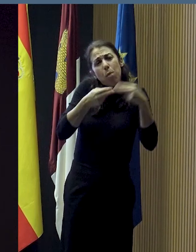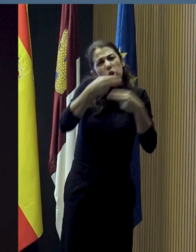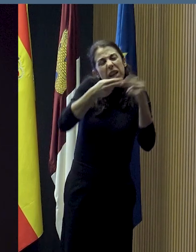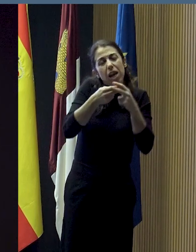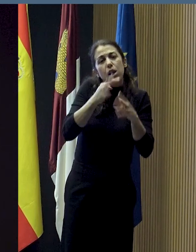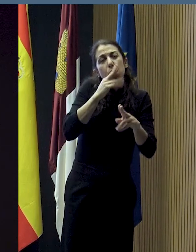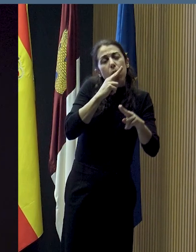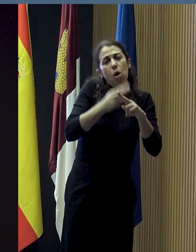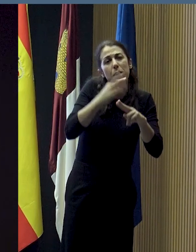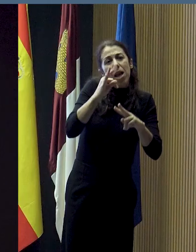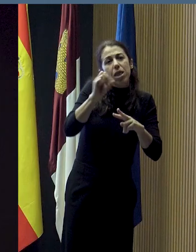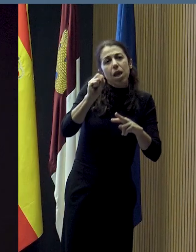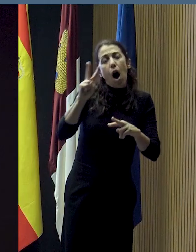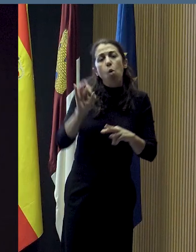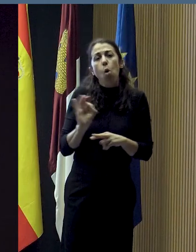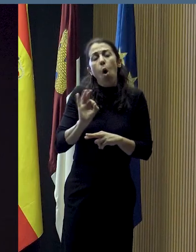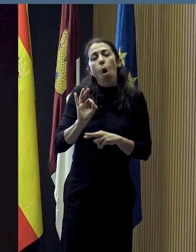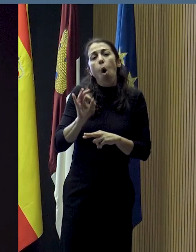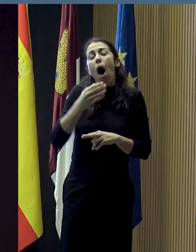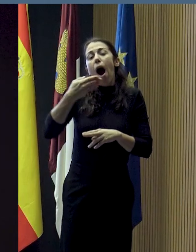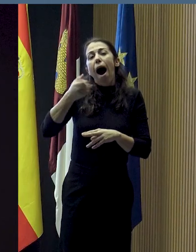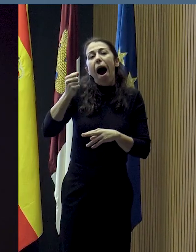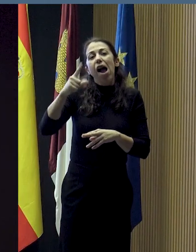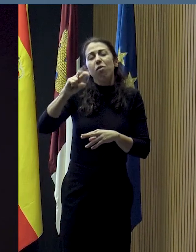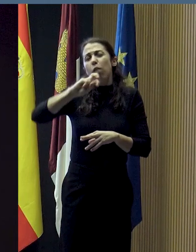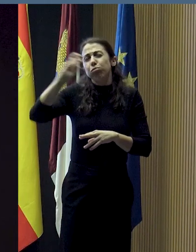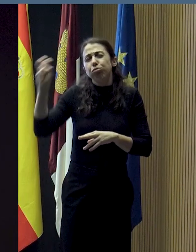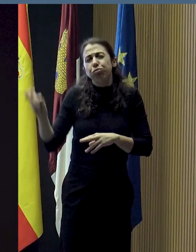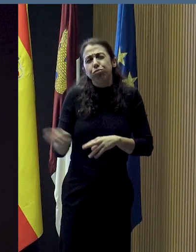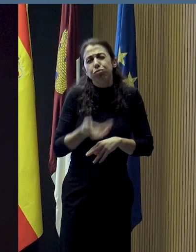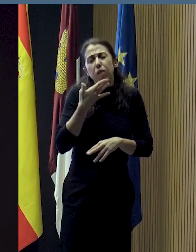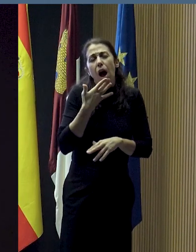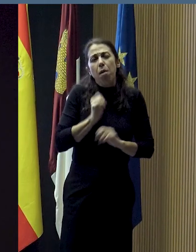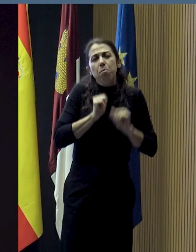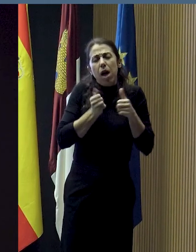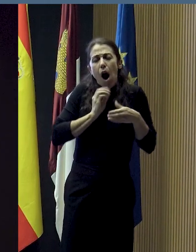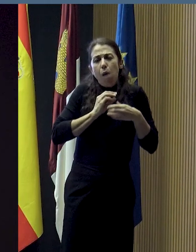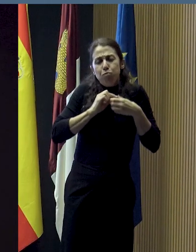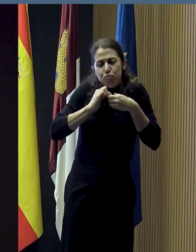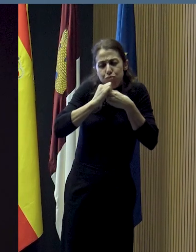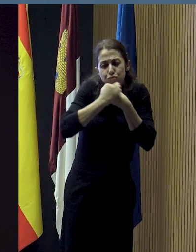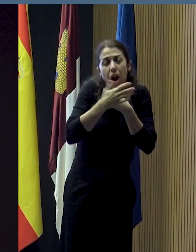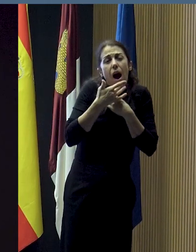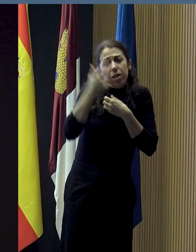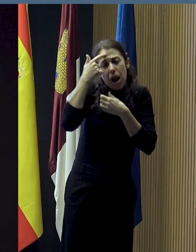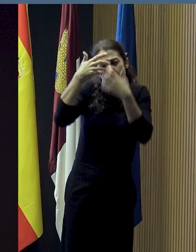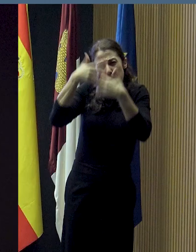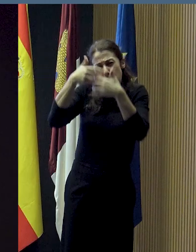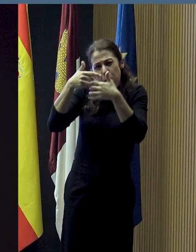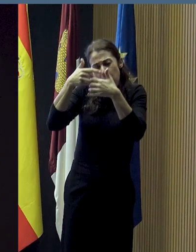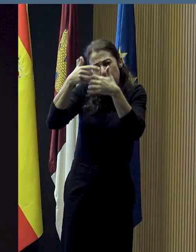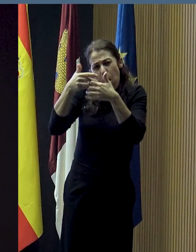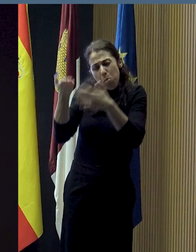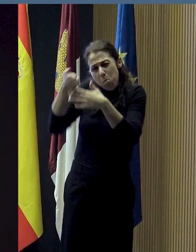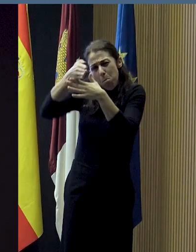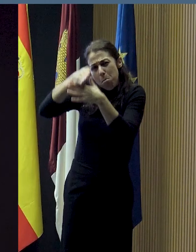tau, la beta-amiloide o la alfa-sinucleína comienzan a acumularse, provocando la muerte neuronal y el